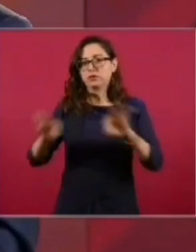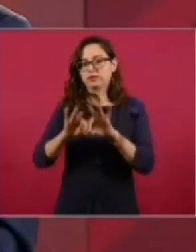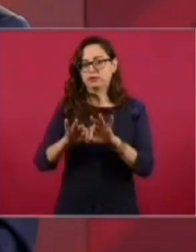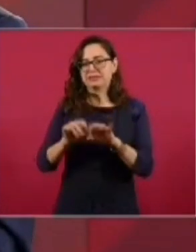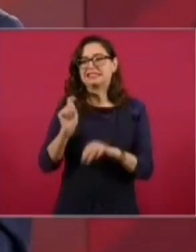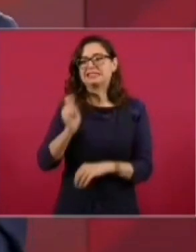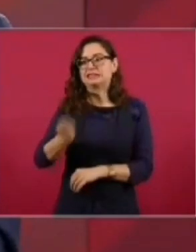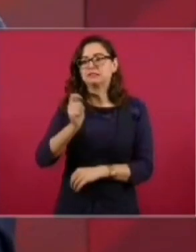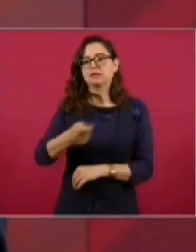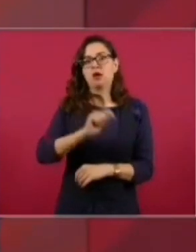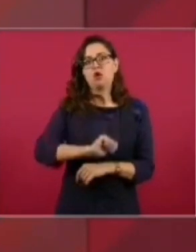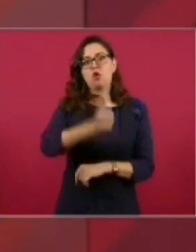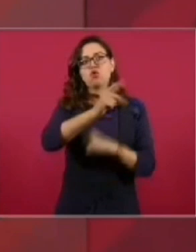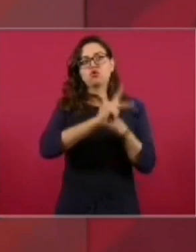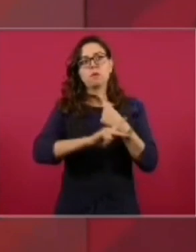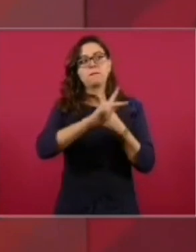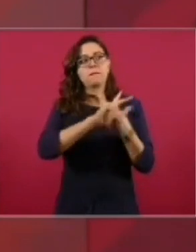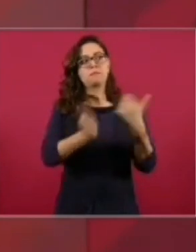Se está